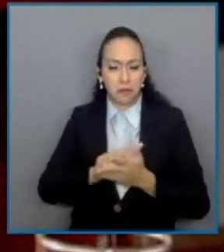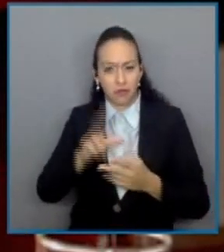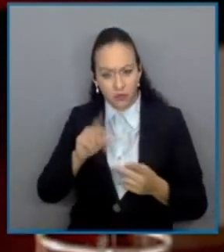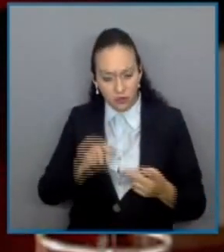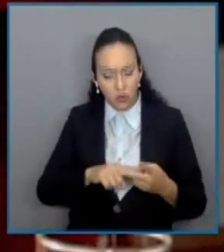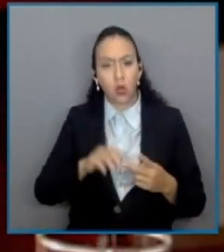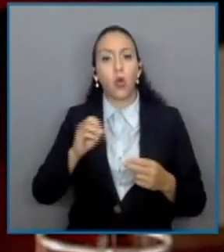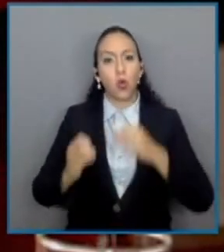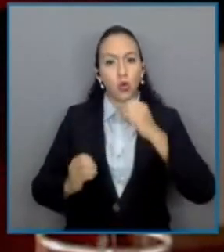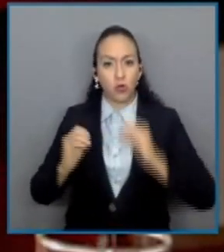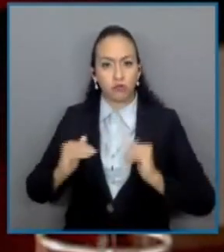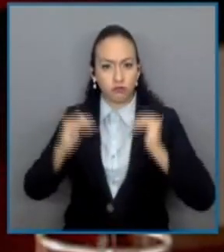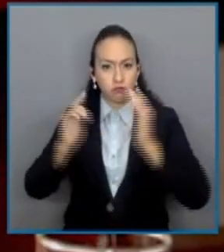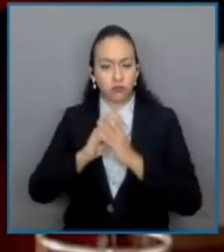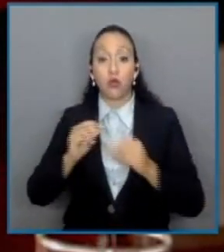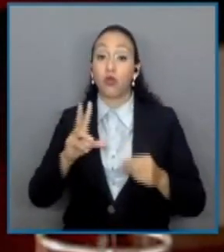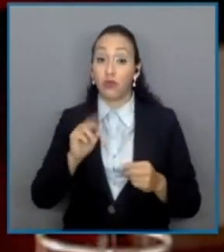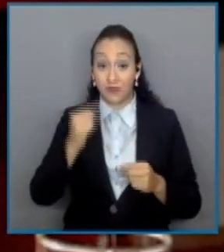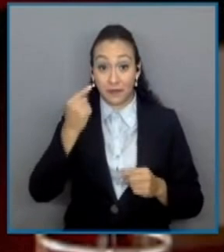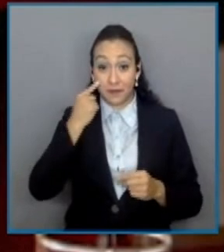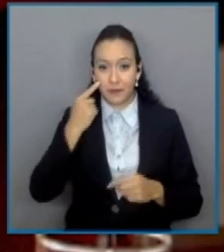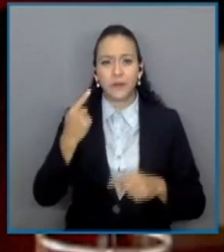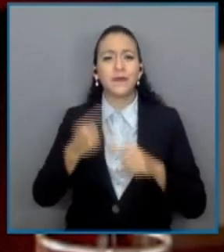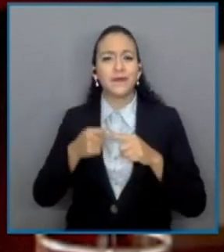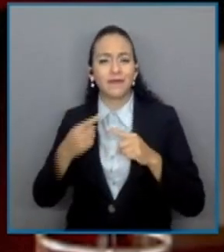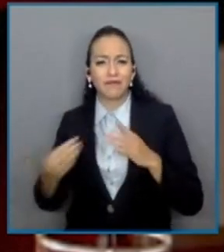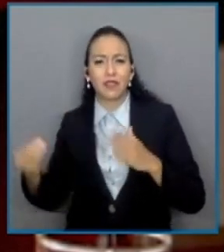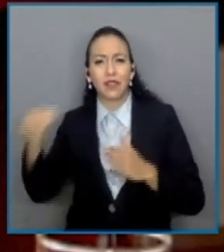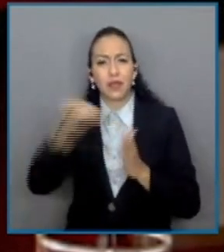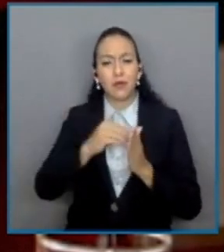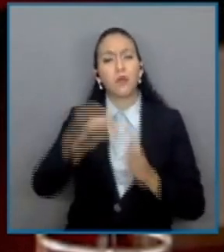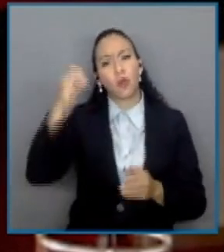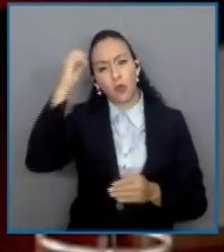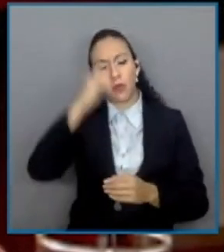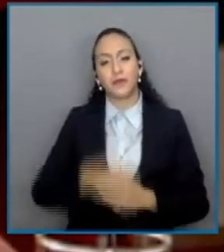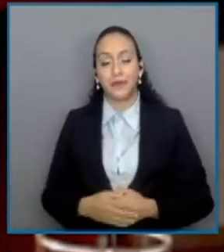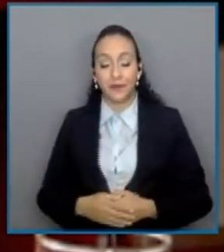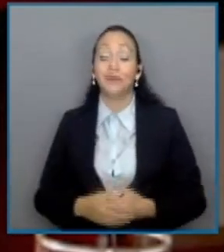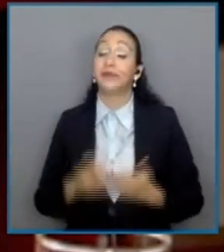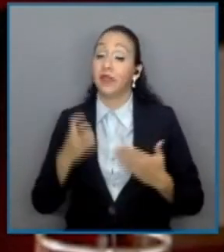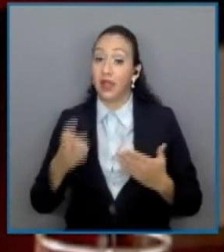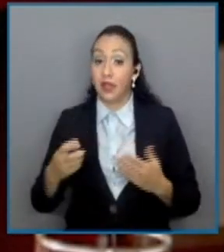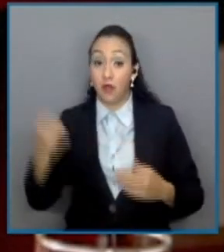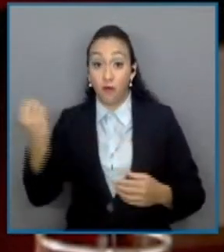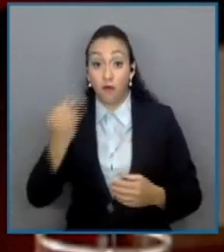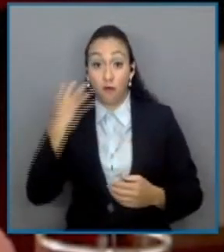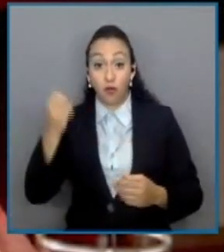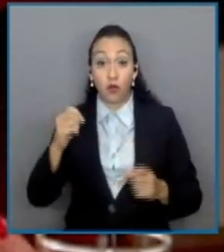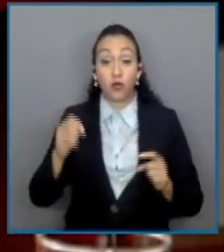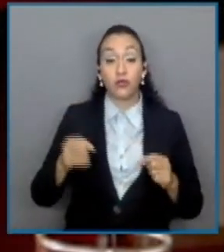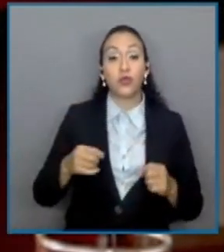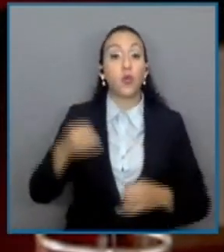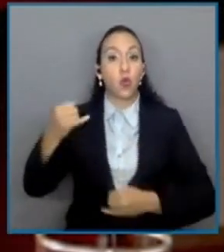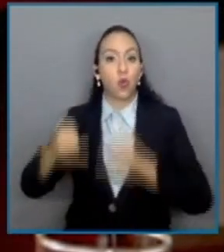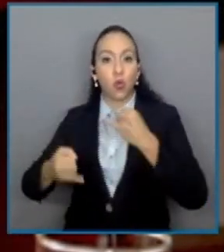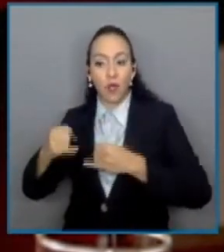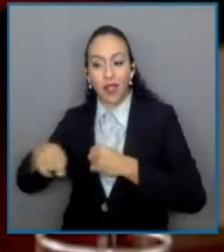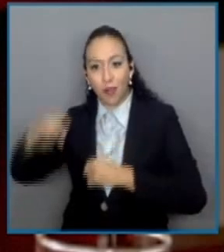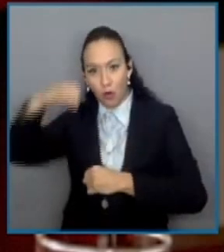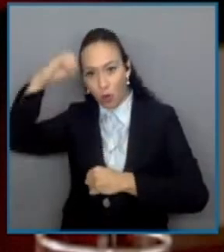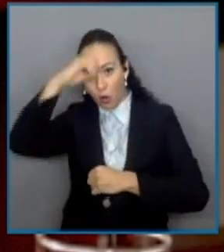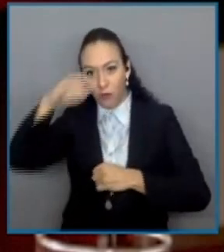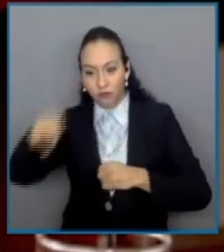se van a establecer y ya está programando foros a nivel juzgadores,